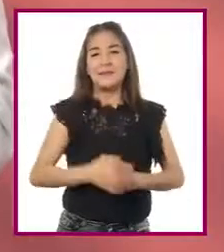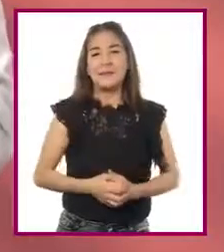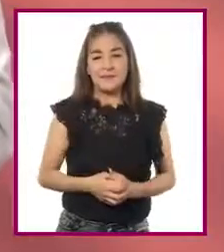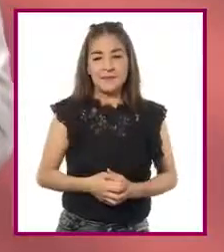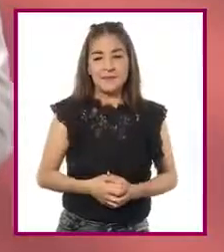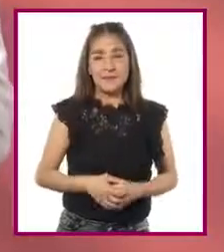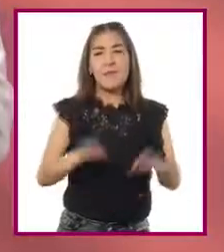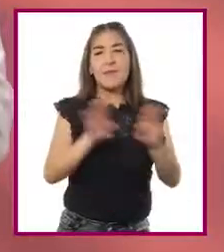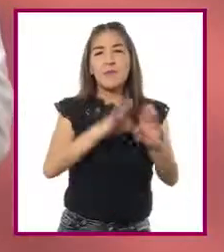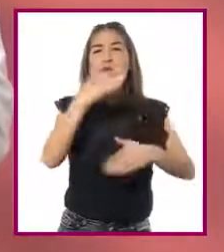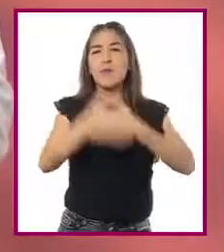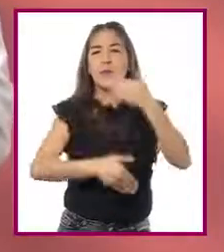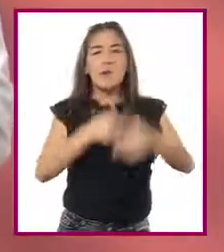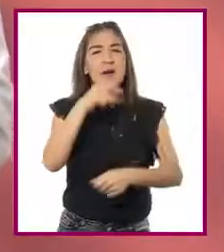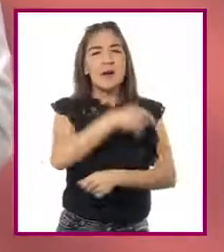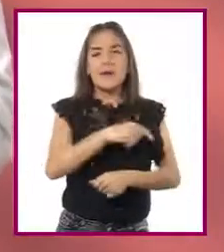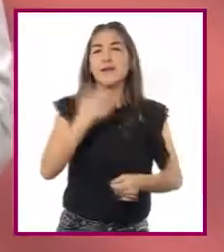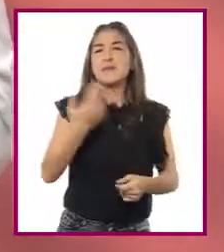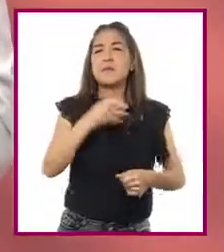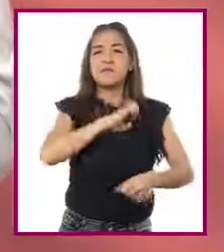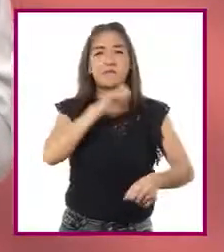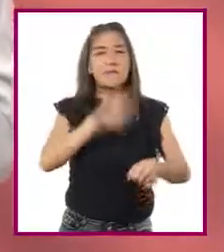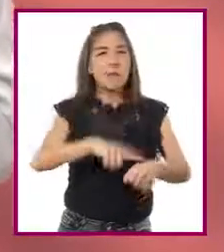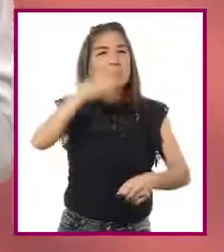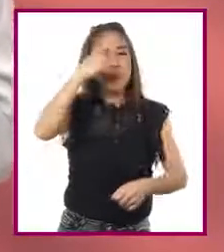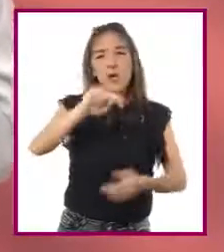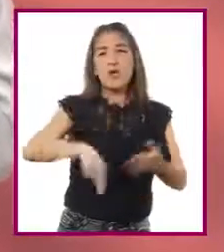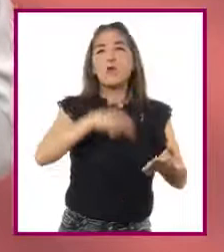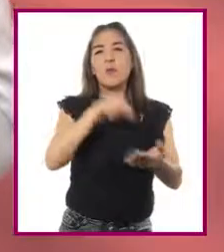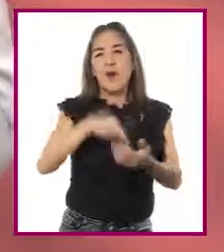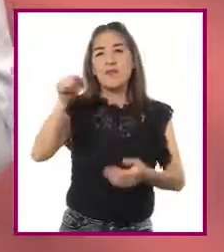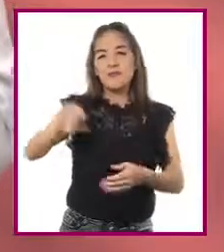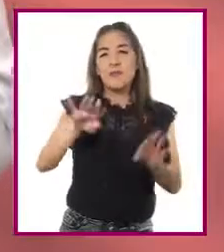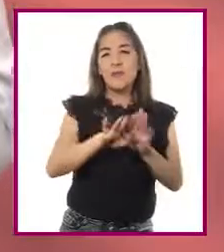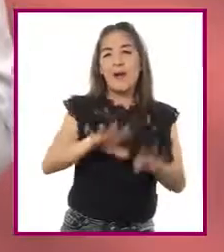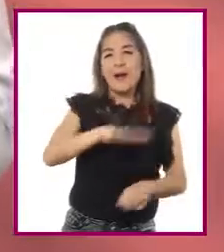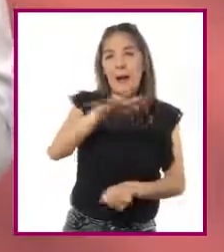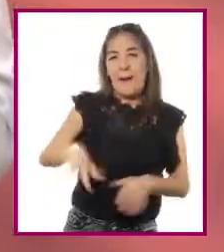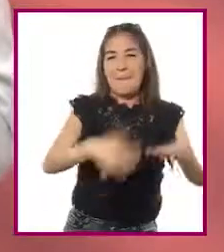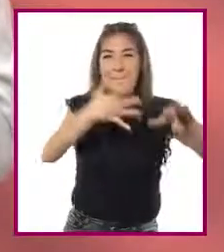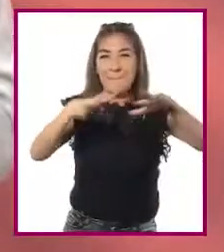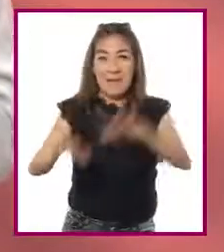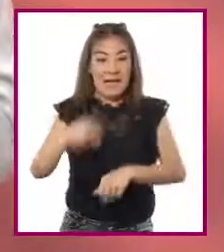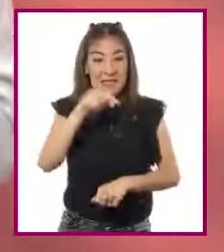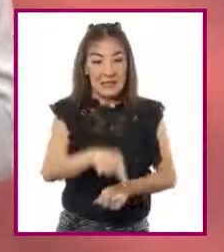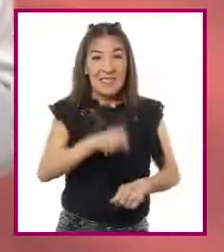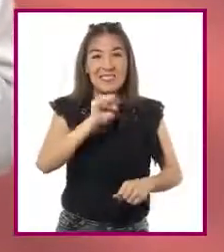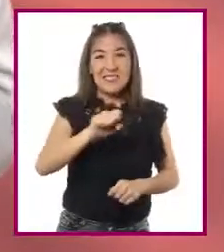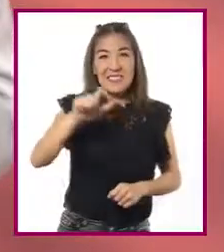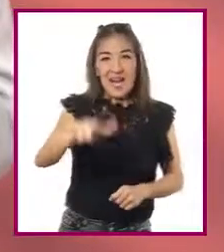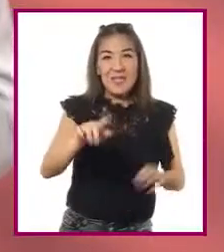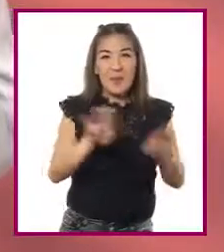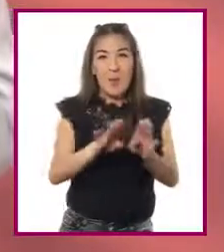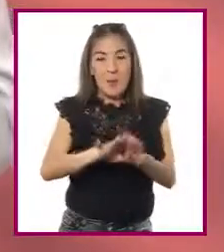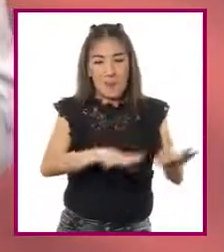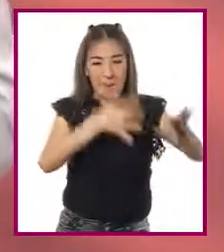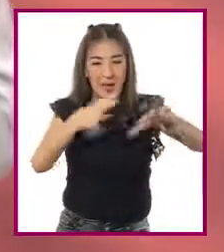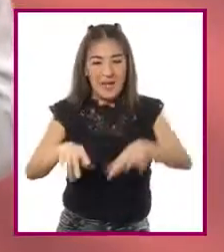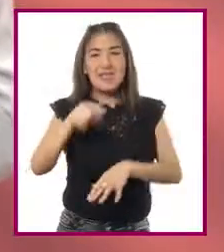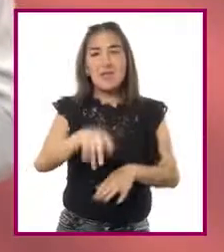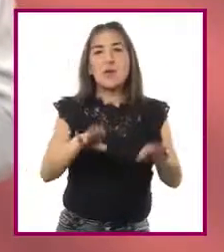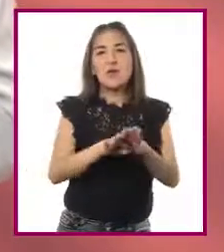Este es un proceso cotidiano, especialmente en las poblaciones costeras, donde las sales del ambiente aceleran la reacción